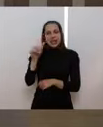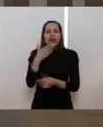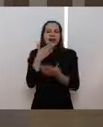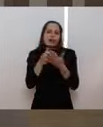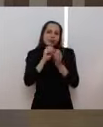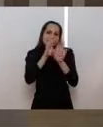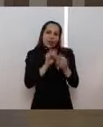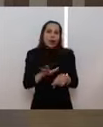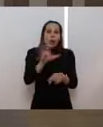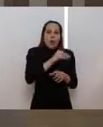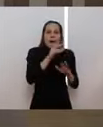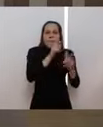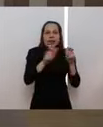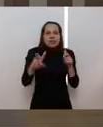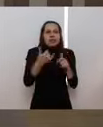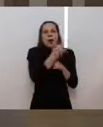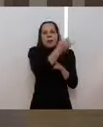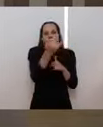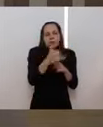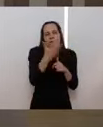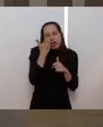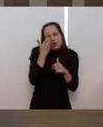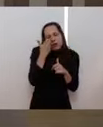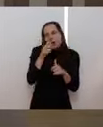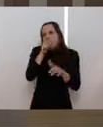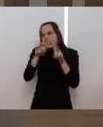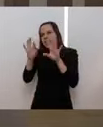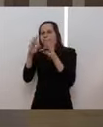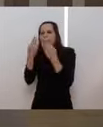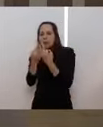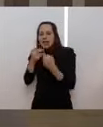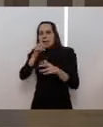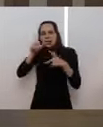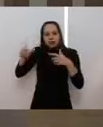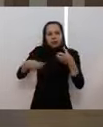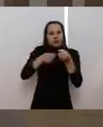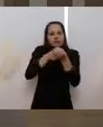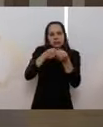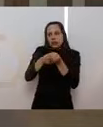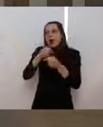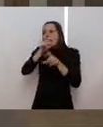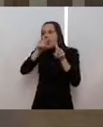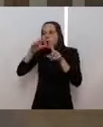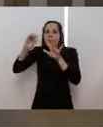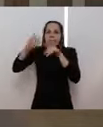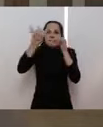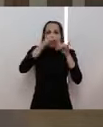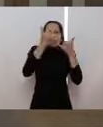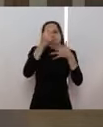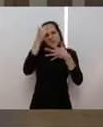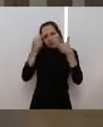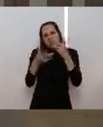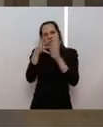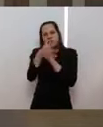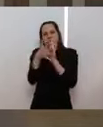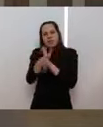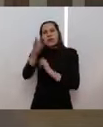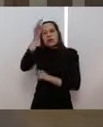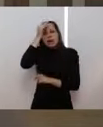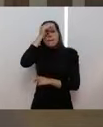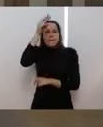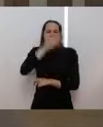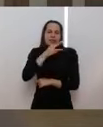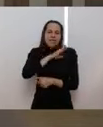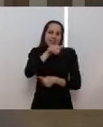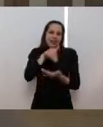pacientes sus familias nuestros colaboradores y las personas que siguen esta transmisión de la rendición de cuentas del hospital militar central